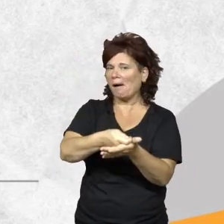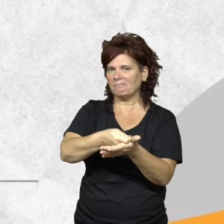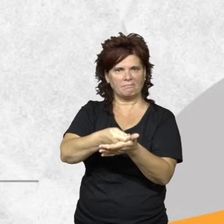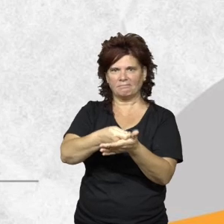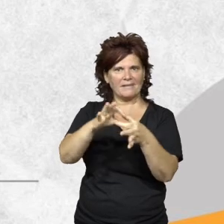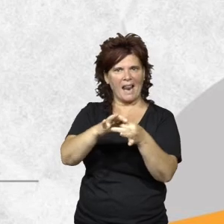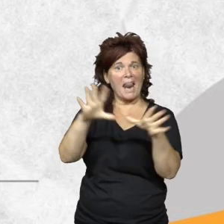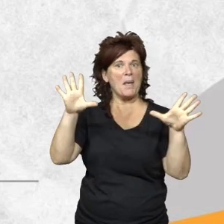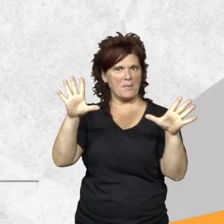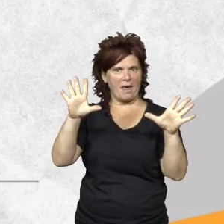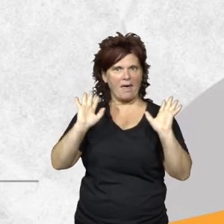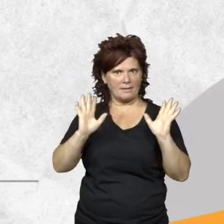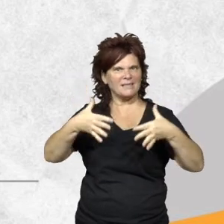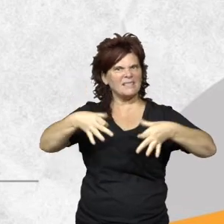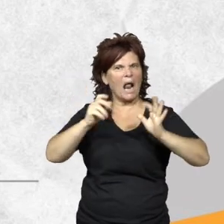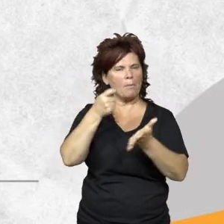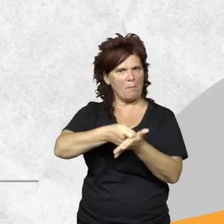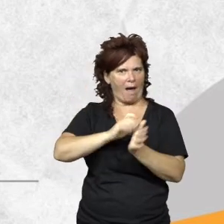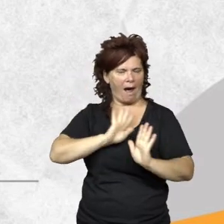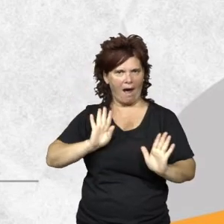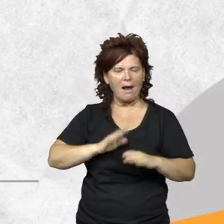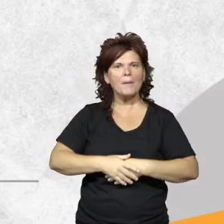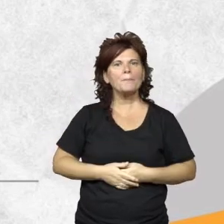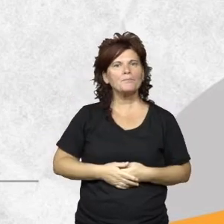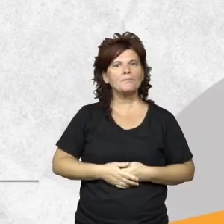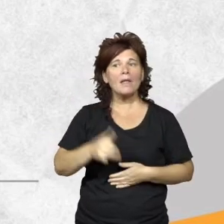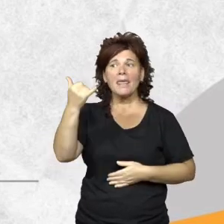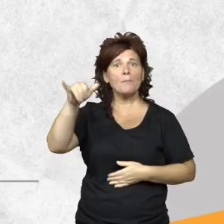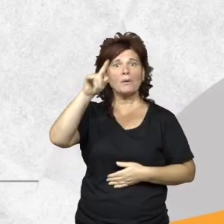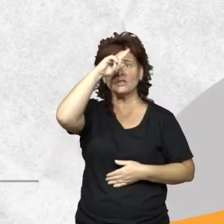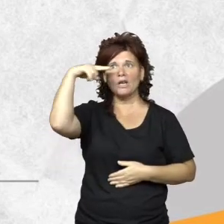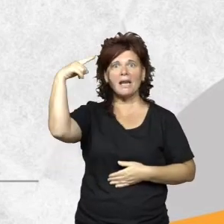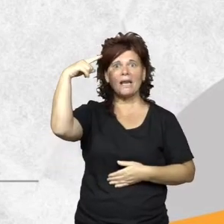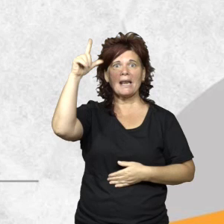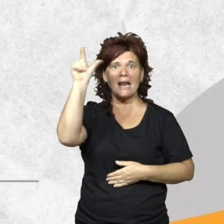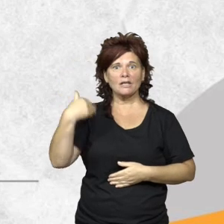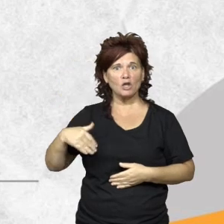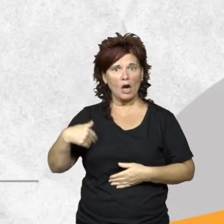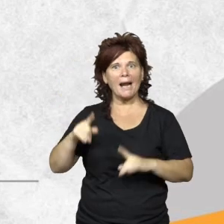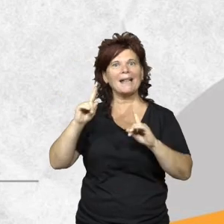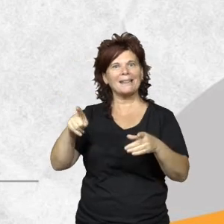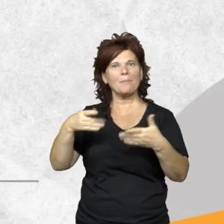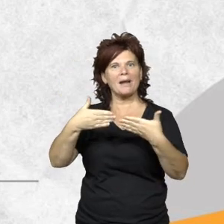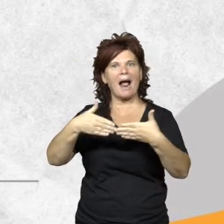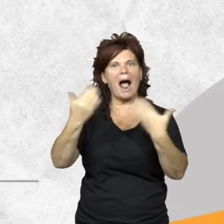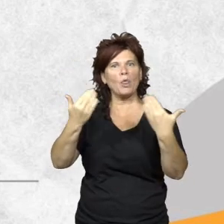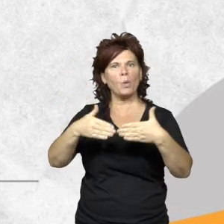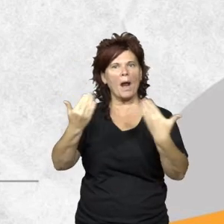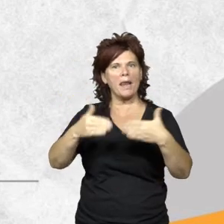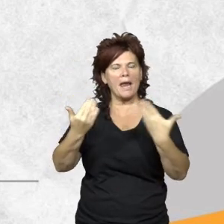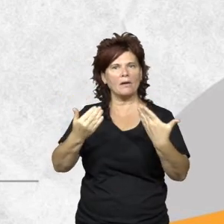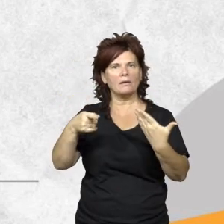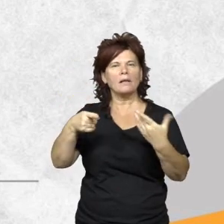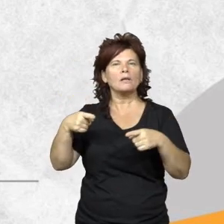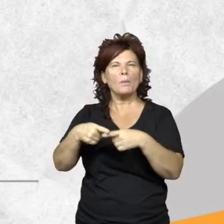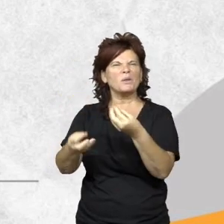las actividades industriales de los impuestos nacionales y aduaneros. Esto era entonces para